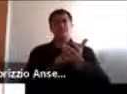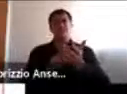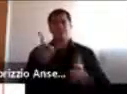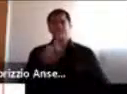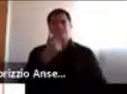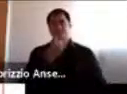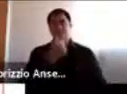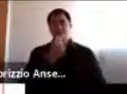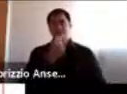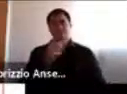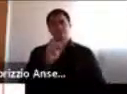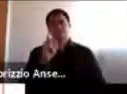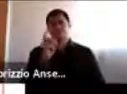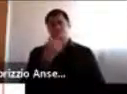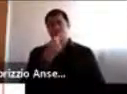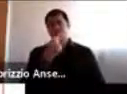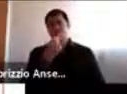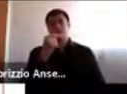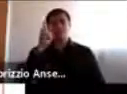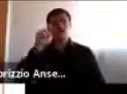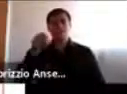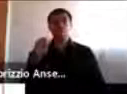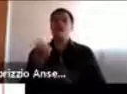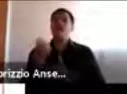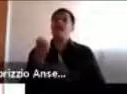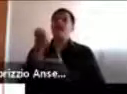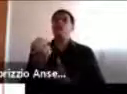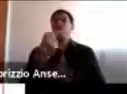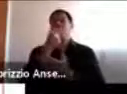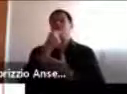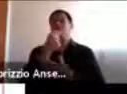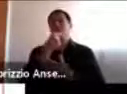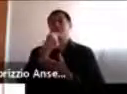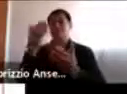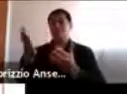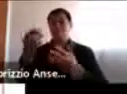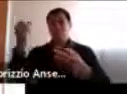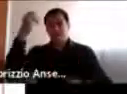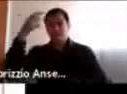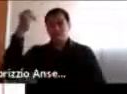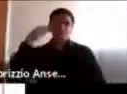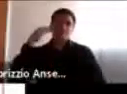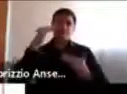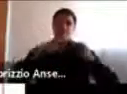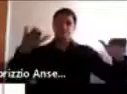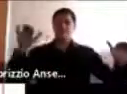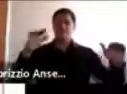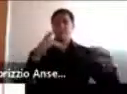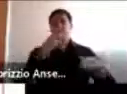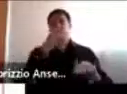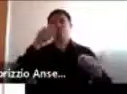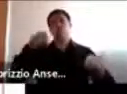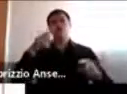pero nos parece que esto facilita de alguna manera el aprendizaje y facilita que los niños que están ahora en primero básico sobre